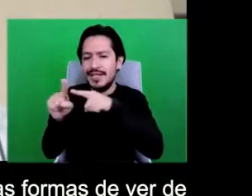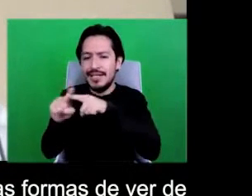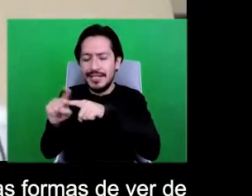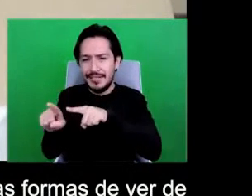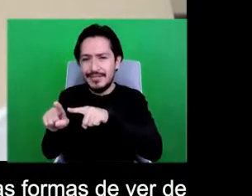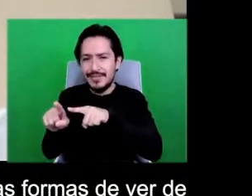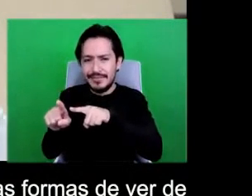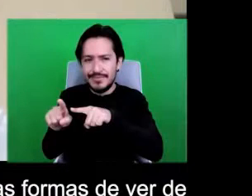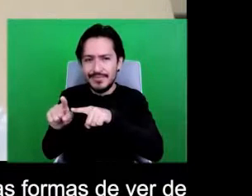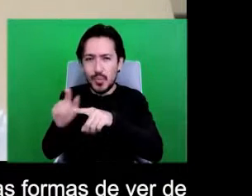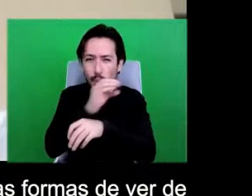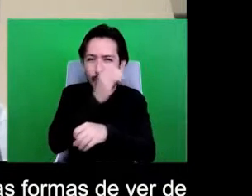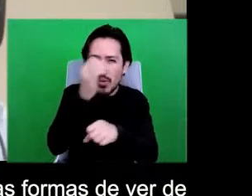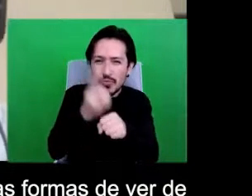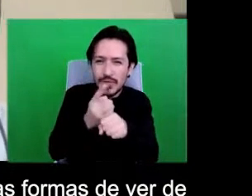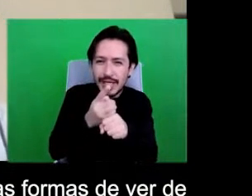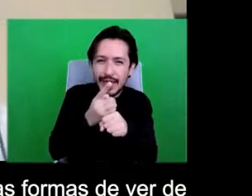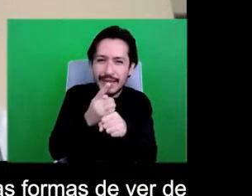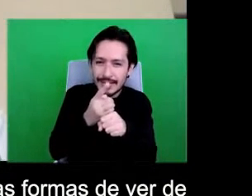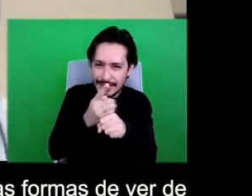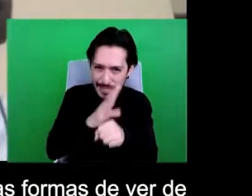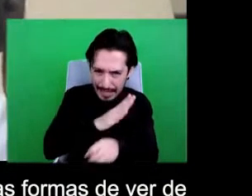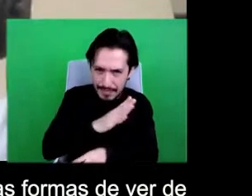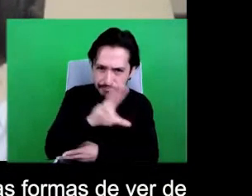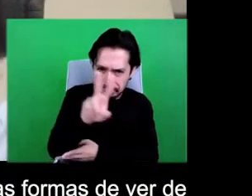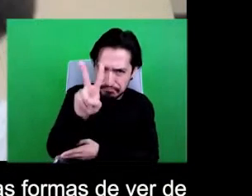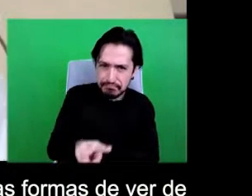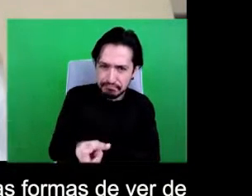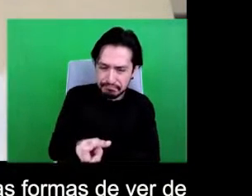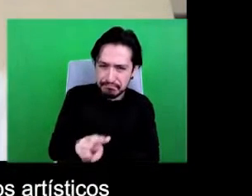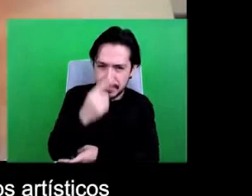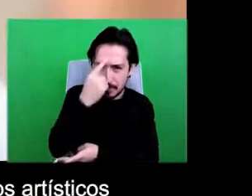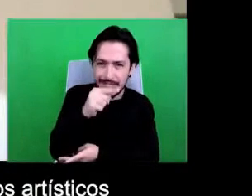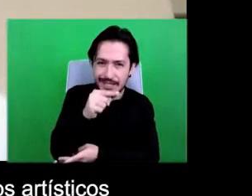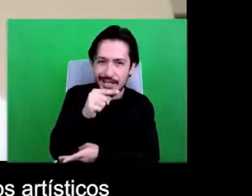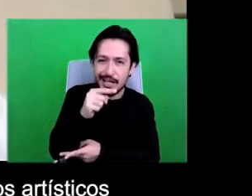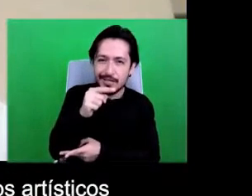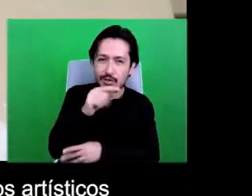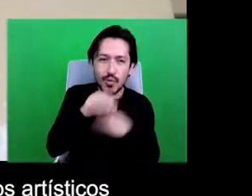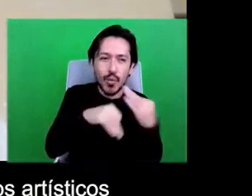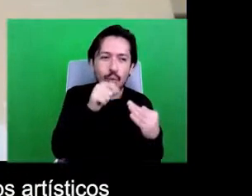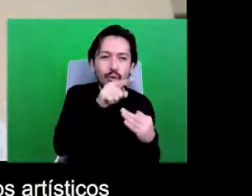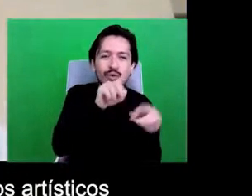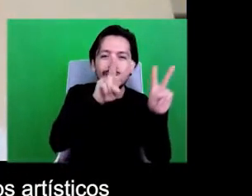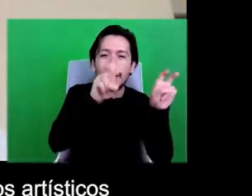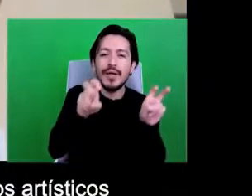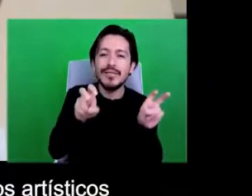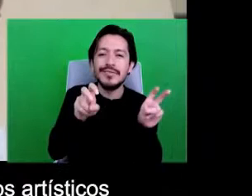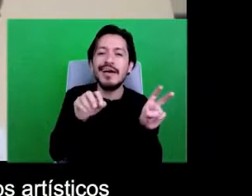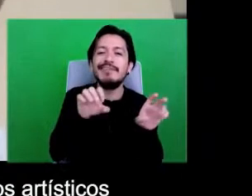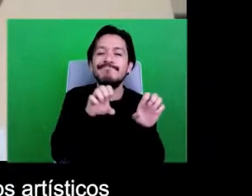muchas oportunidades para entender las cosas mejor, abrir muchas puertas